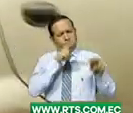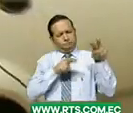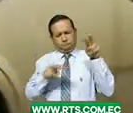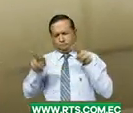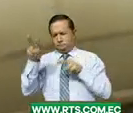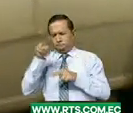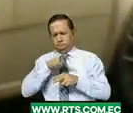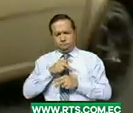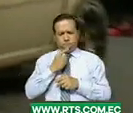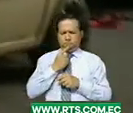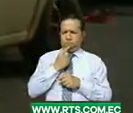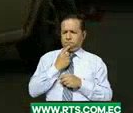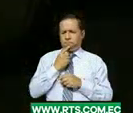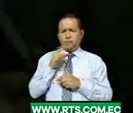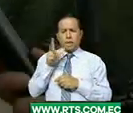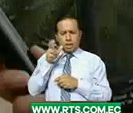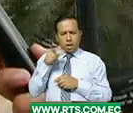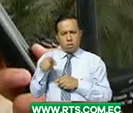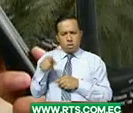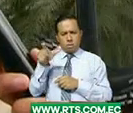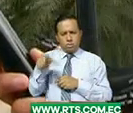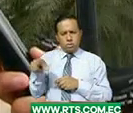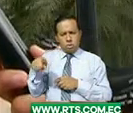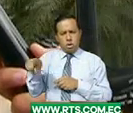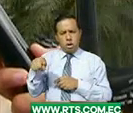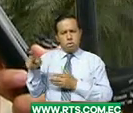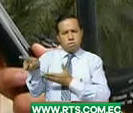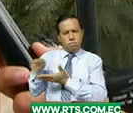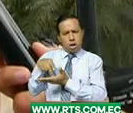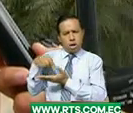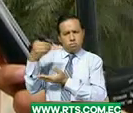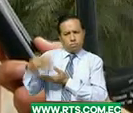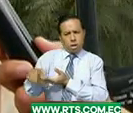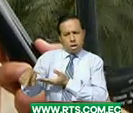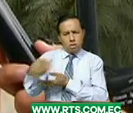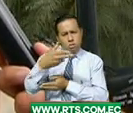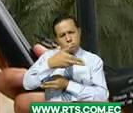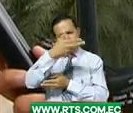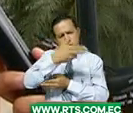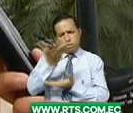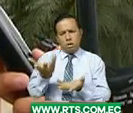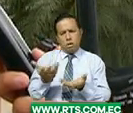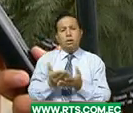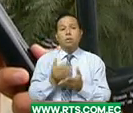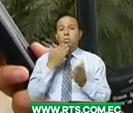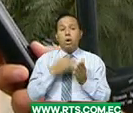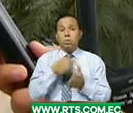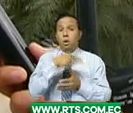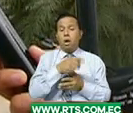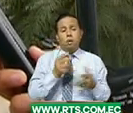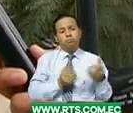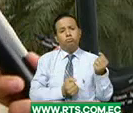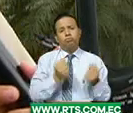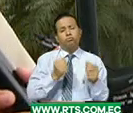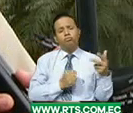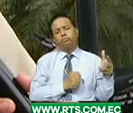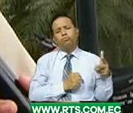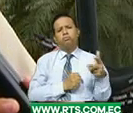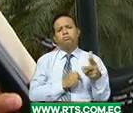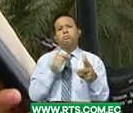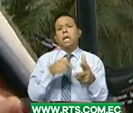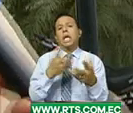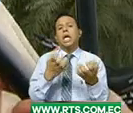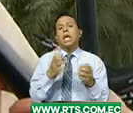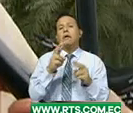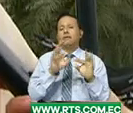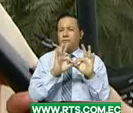sicariato. Y se venía trasladando desde el sector de Samanes hasta acá el sector de Juan Montalvo a visitar a un